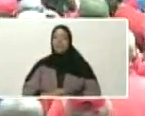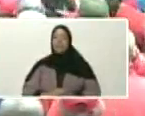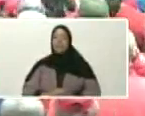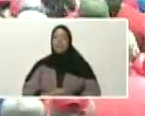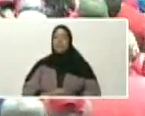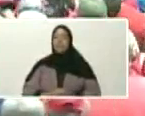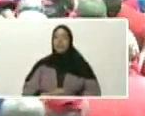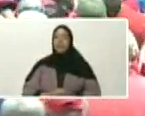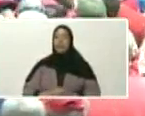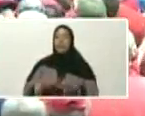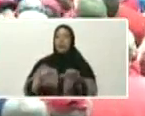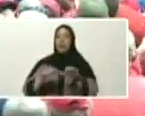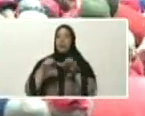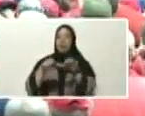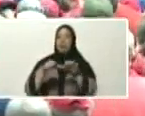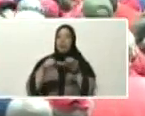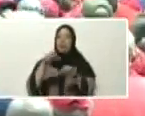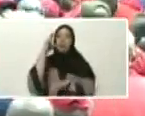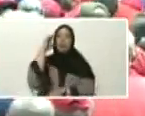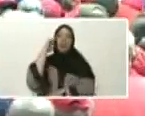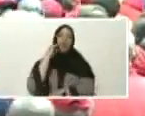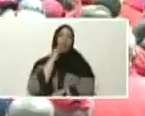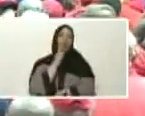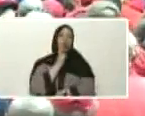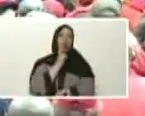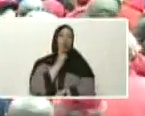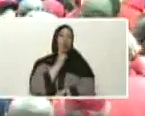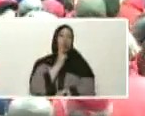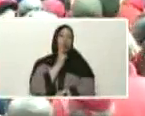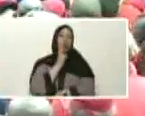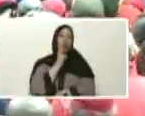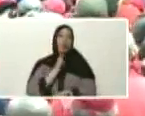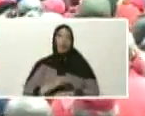tenemos constitución bolivariana,